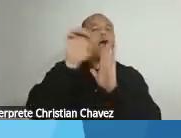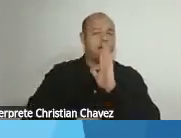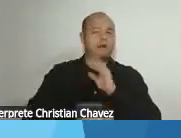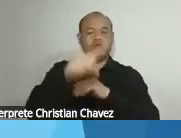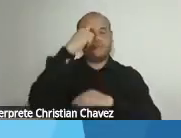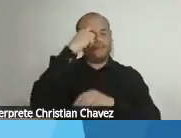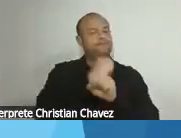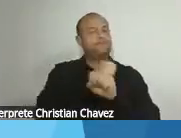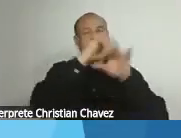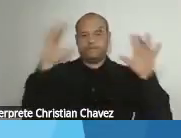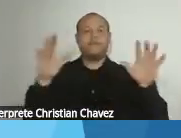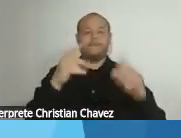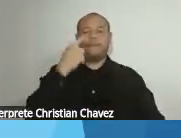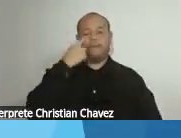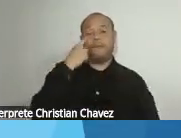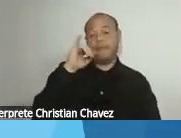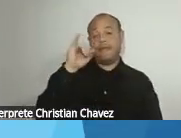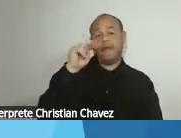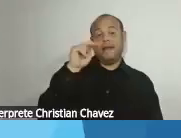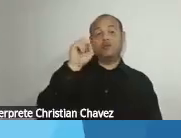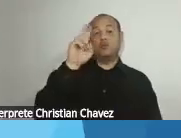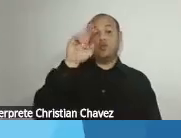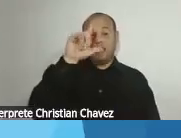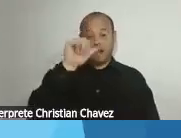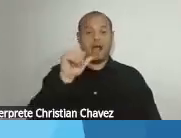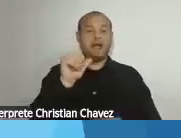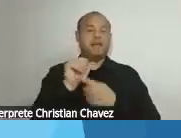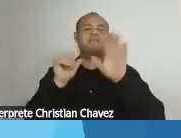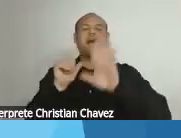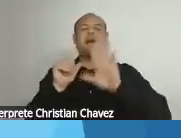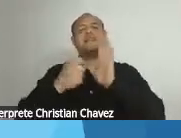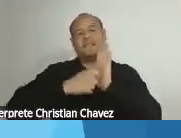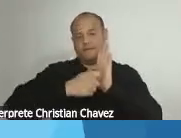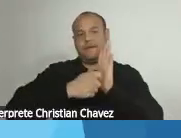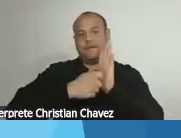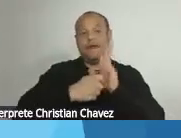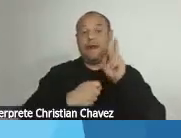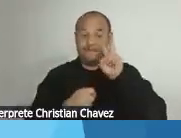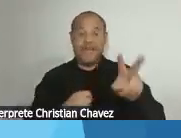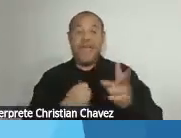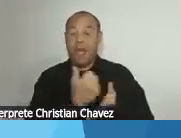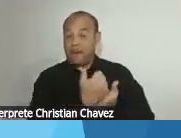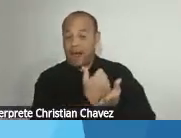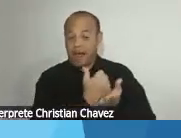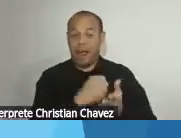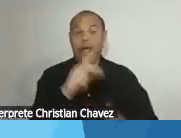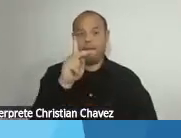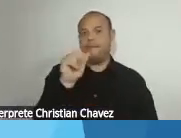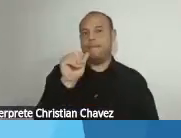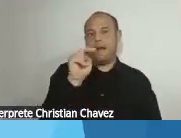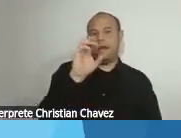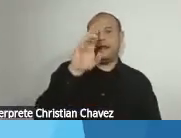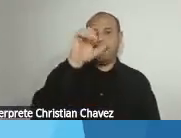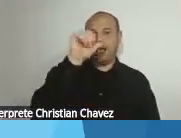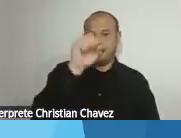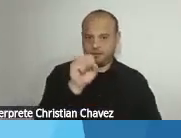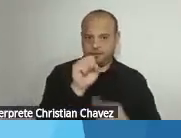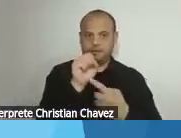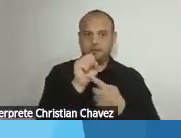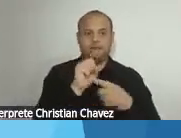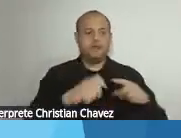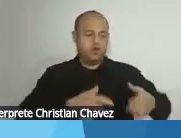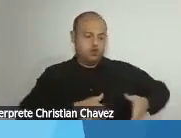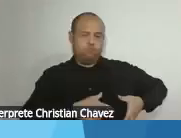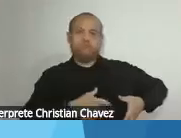llave. ¿Sí? Tenemos el páncreas, que aquí lo marcamos pues de amarillo. El páncreas es un órgano que secreta